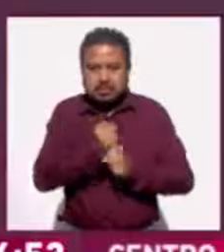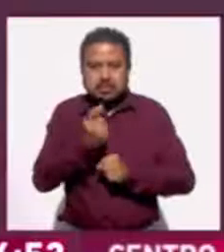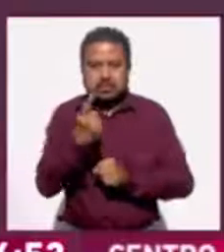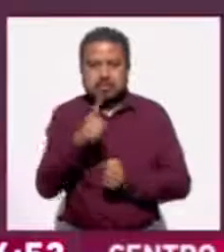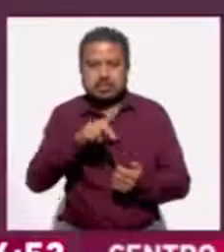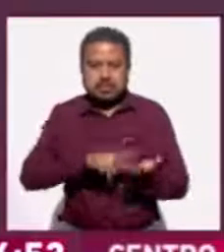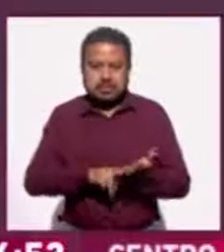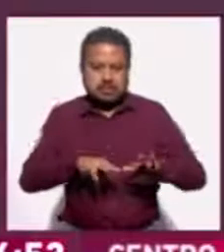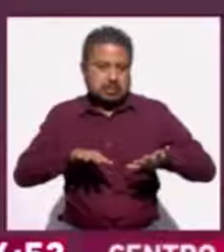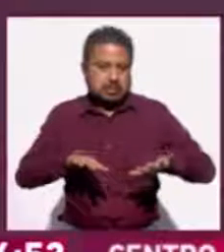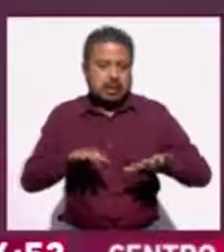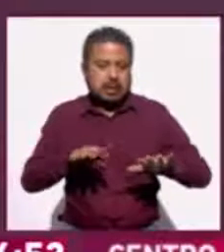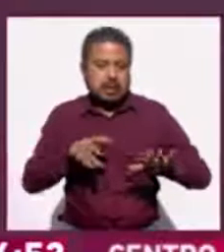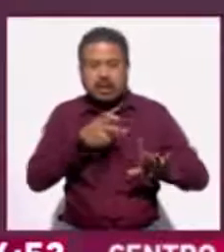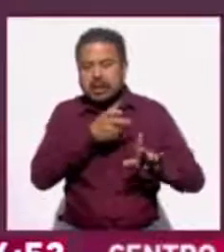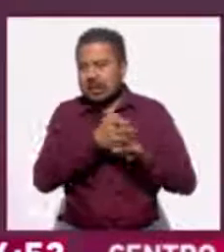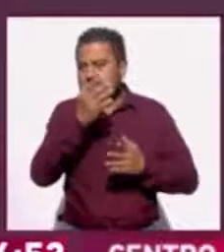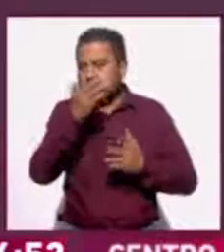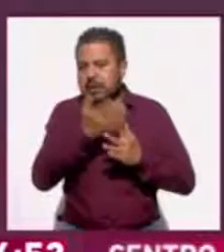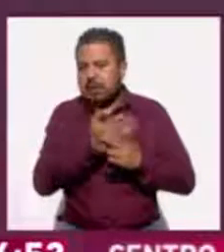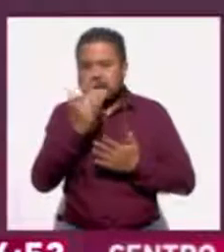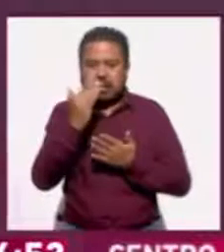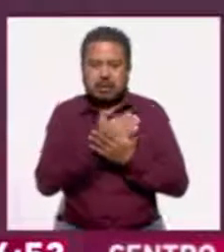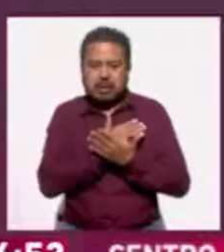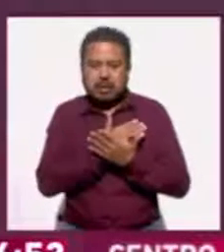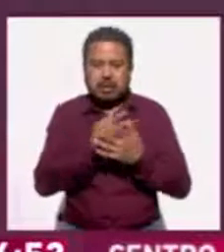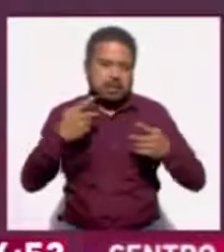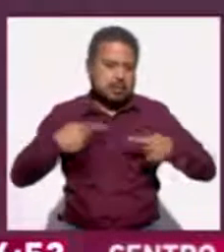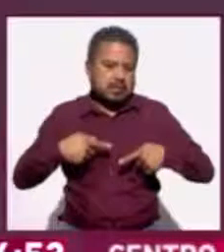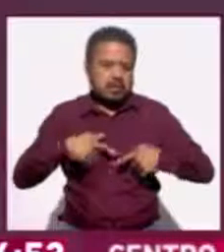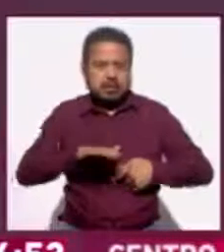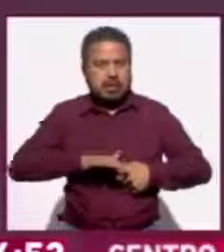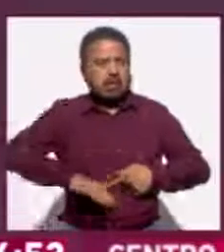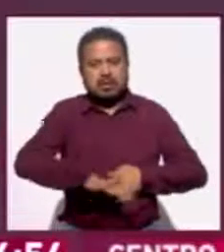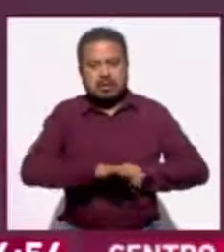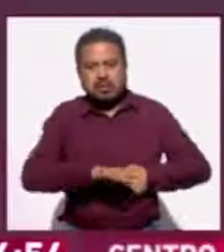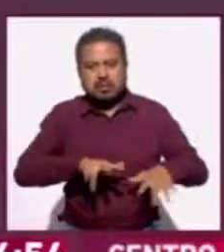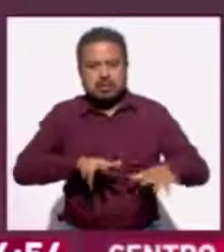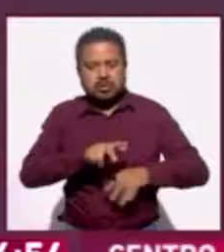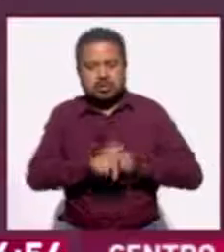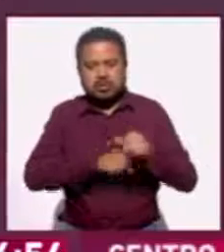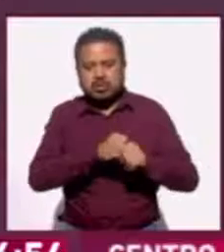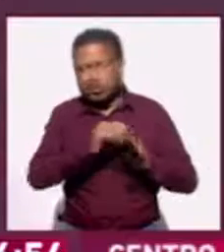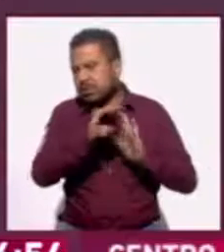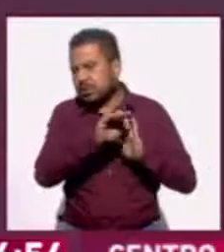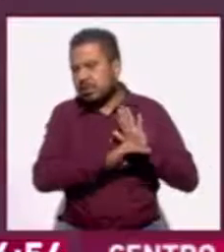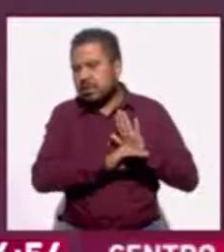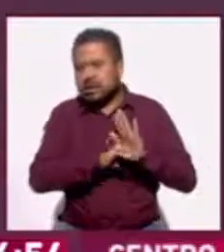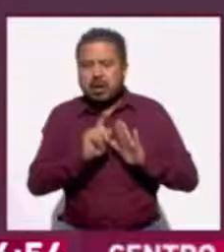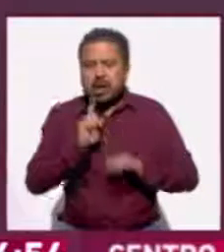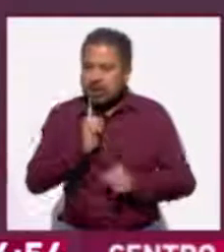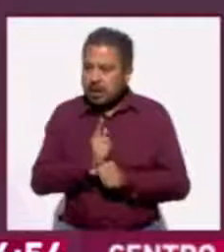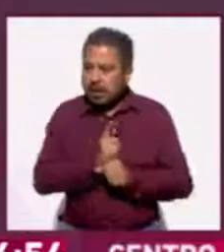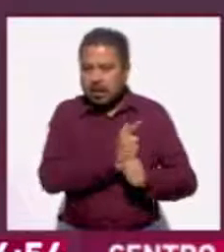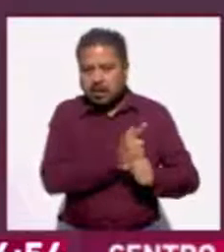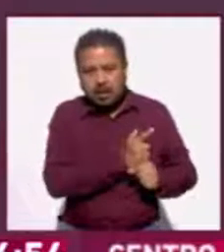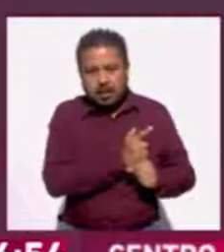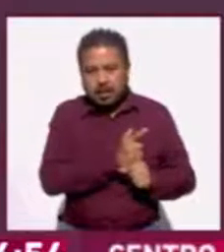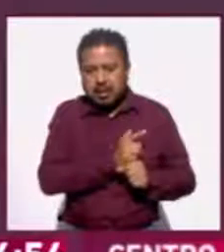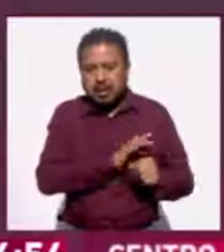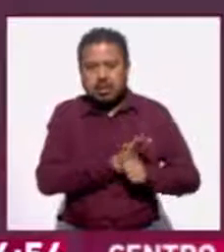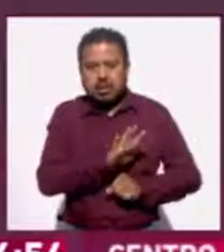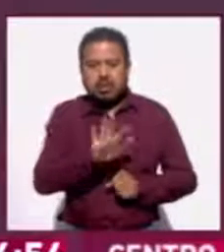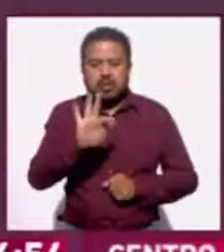del 19. Ahí poco menos de la mitad de la ciudadanía mayores de 18 años se enteraron, son